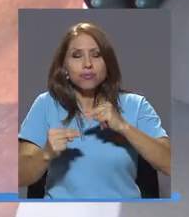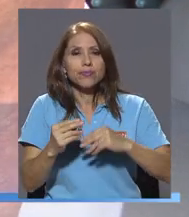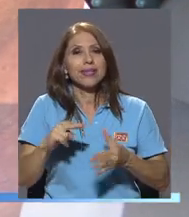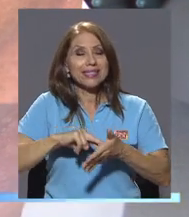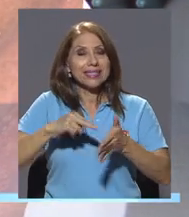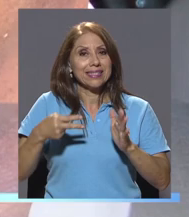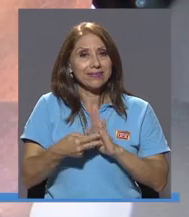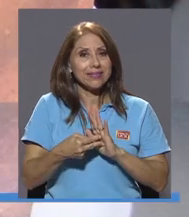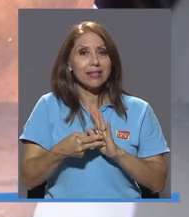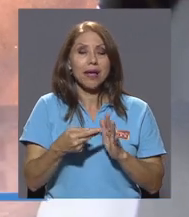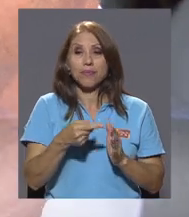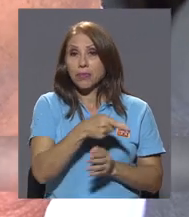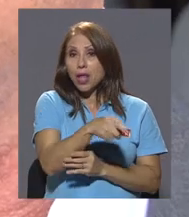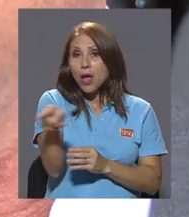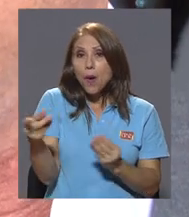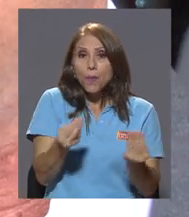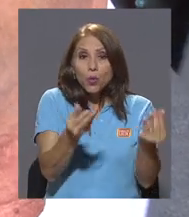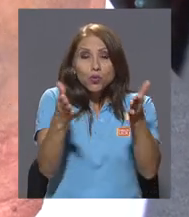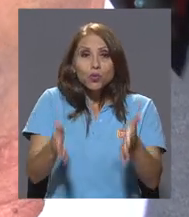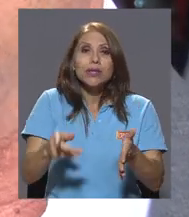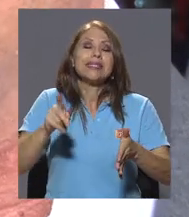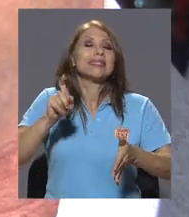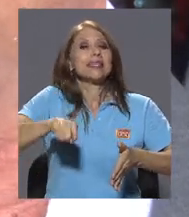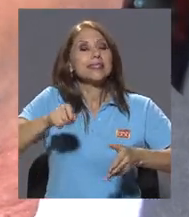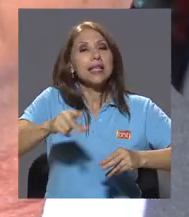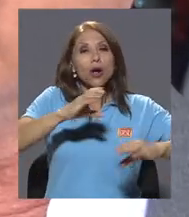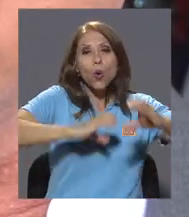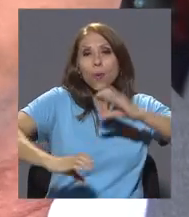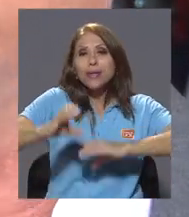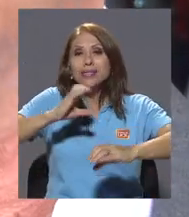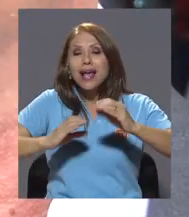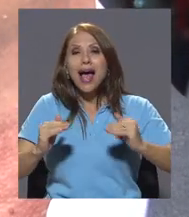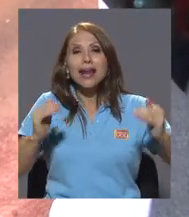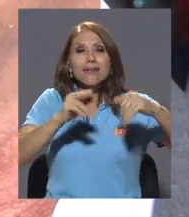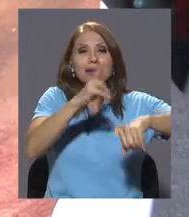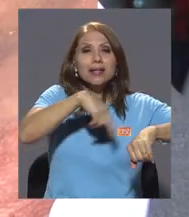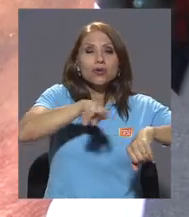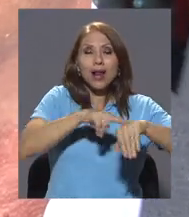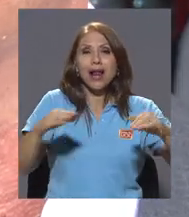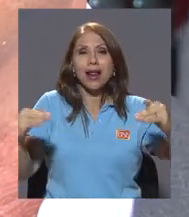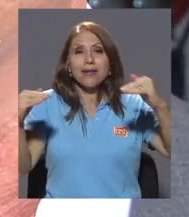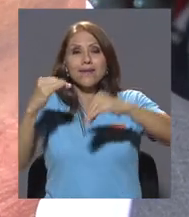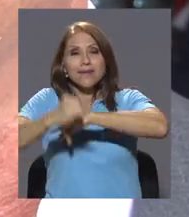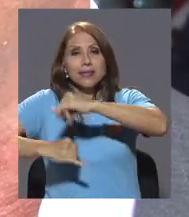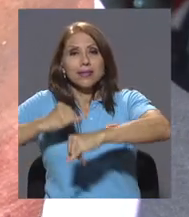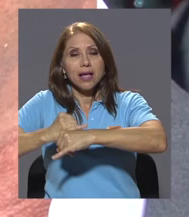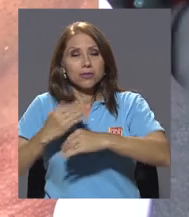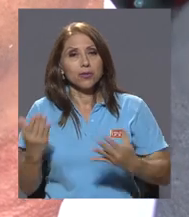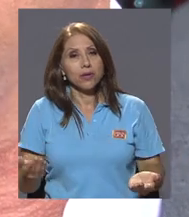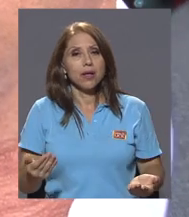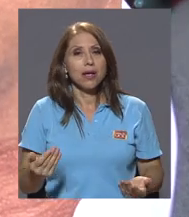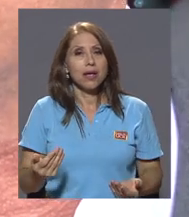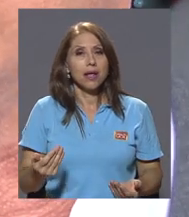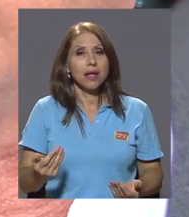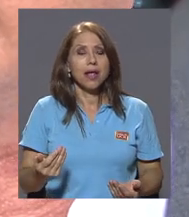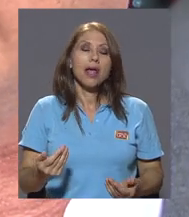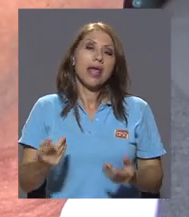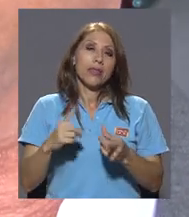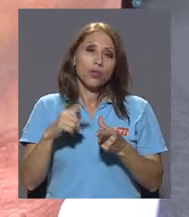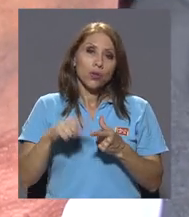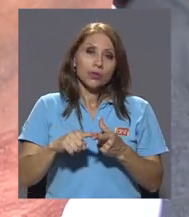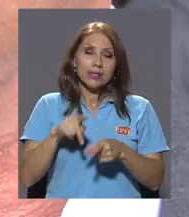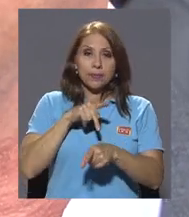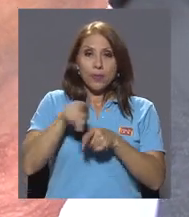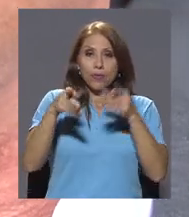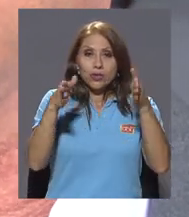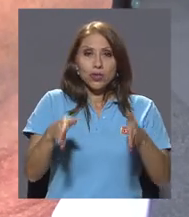de los productores de comercializar nacional e internacionalmente sus productos. Entonces los profesionales de la carrera